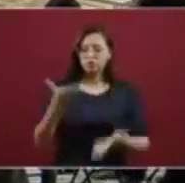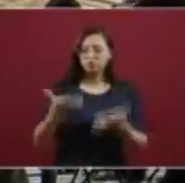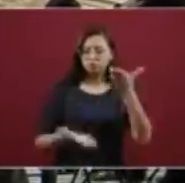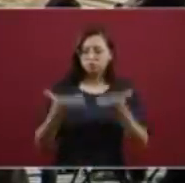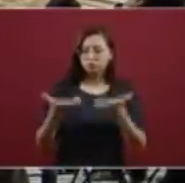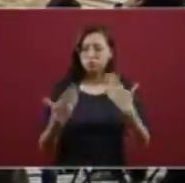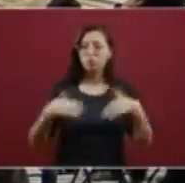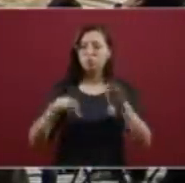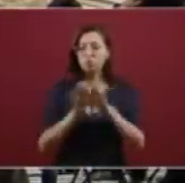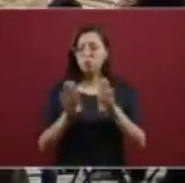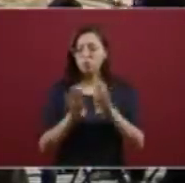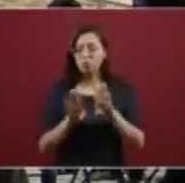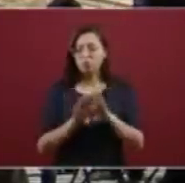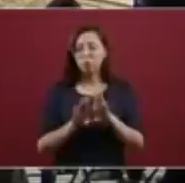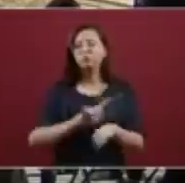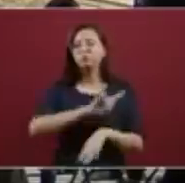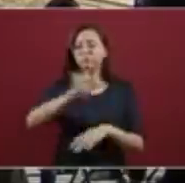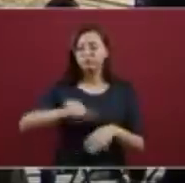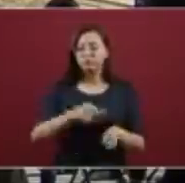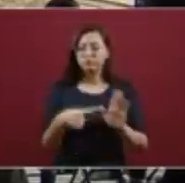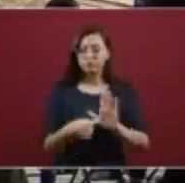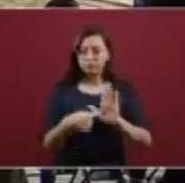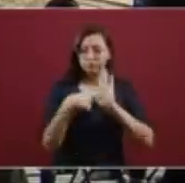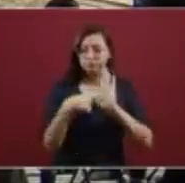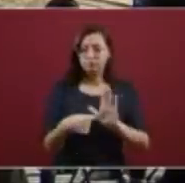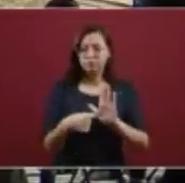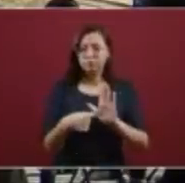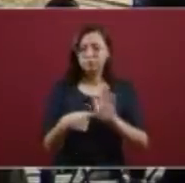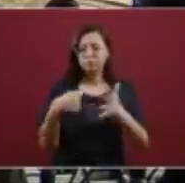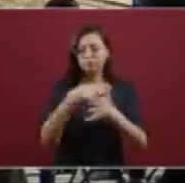México, y posteriormente damos